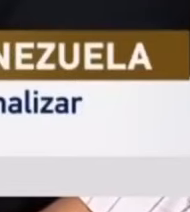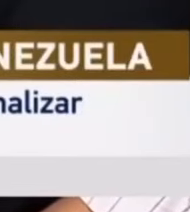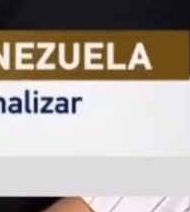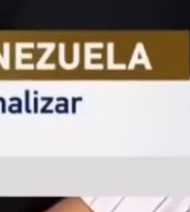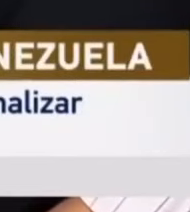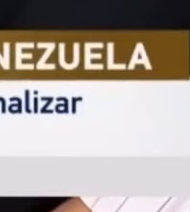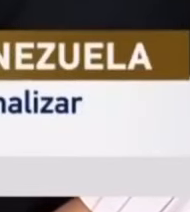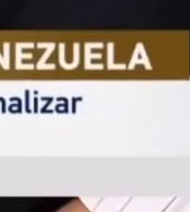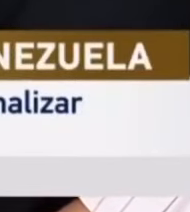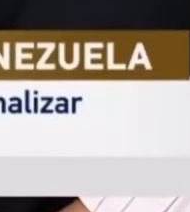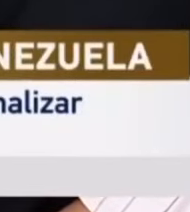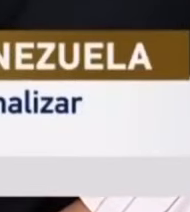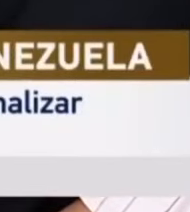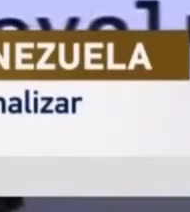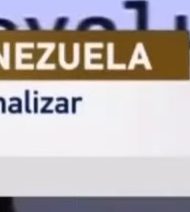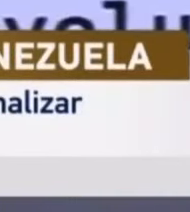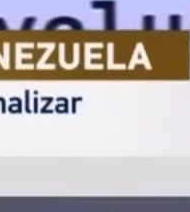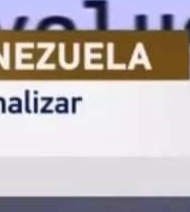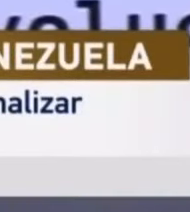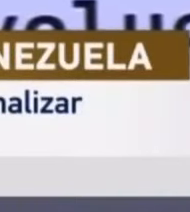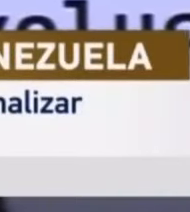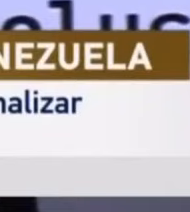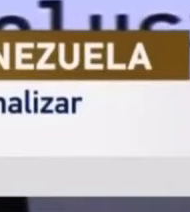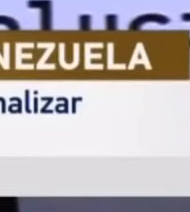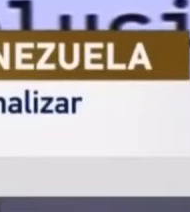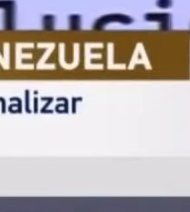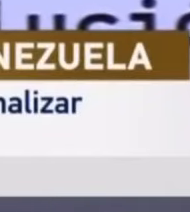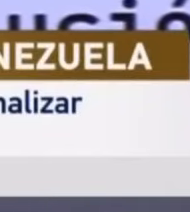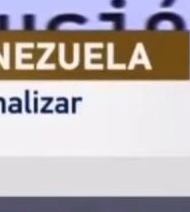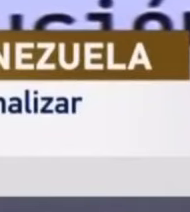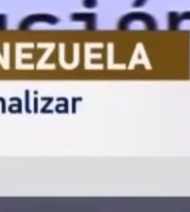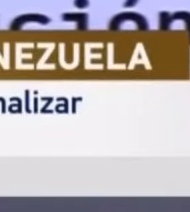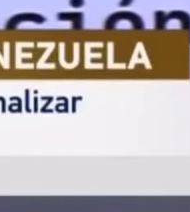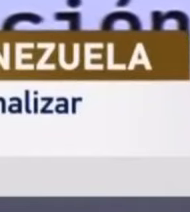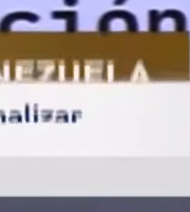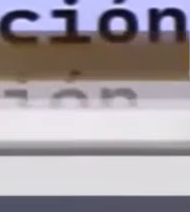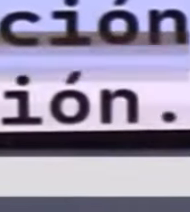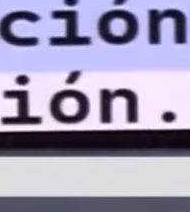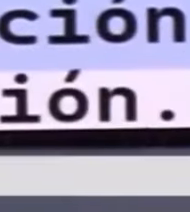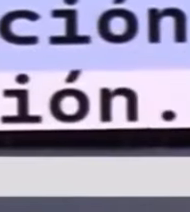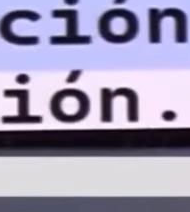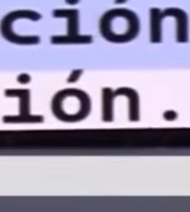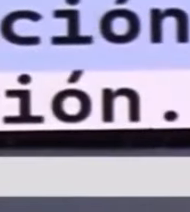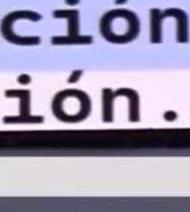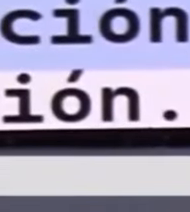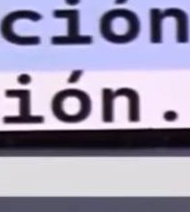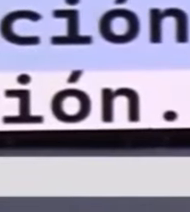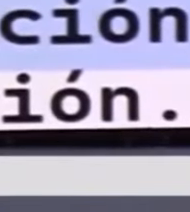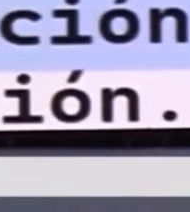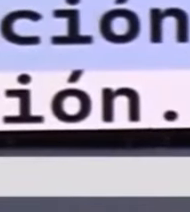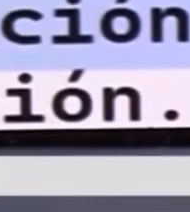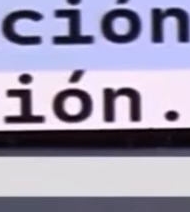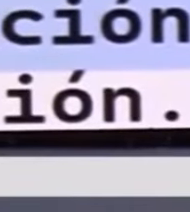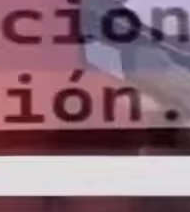ministerios debatieron en Caracas las consecuencias de este proyecto para América Latina y el Caribe.